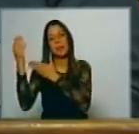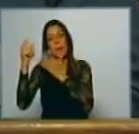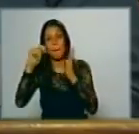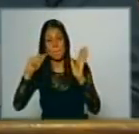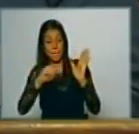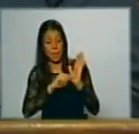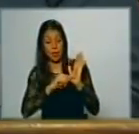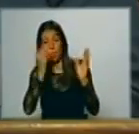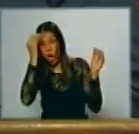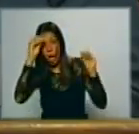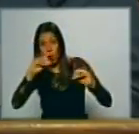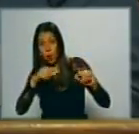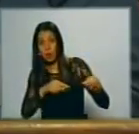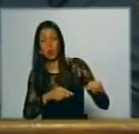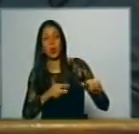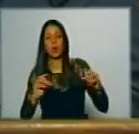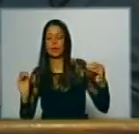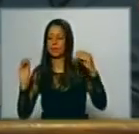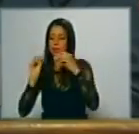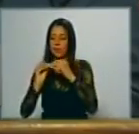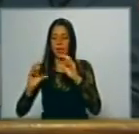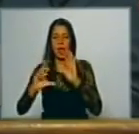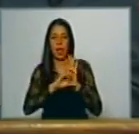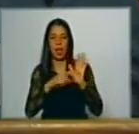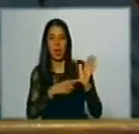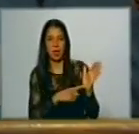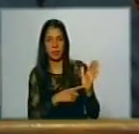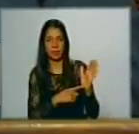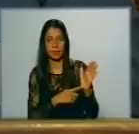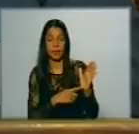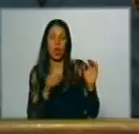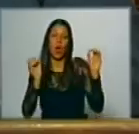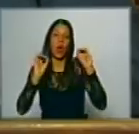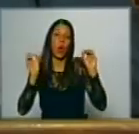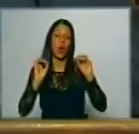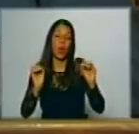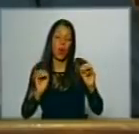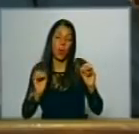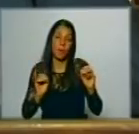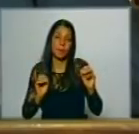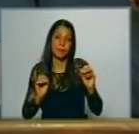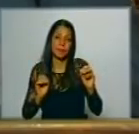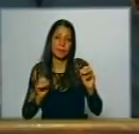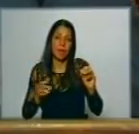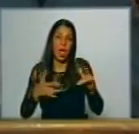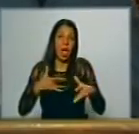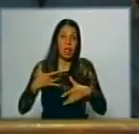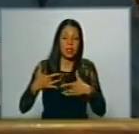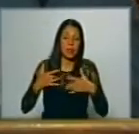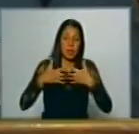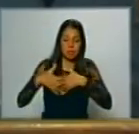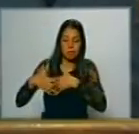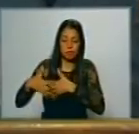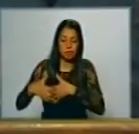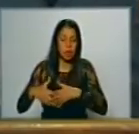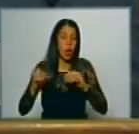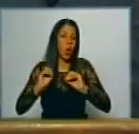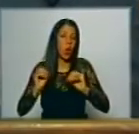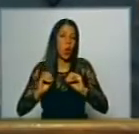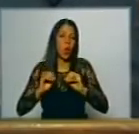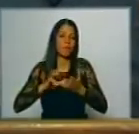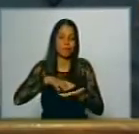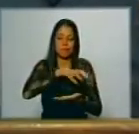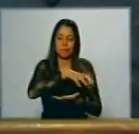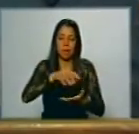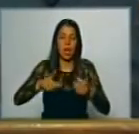de conformidad con esta ley constitucional o de sujetos de actividades o sectores, atendiendo